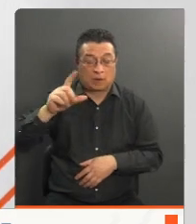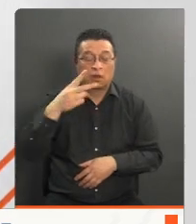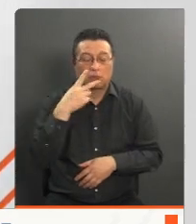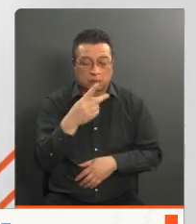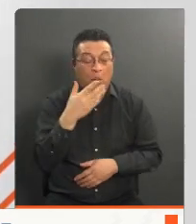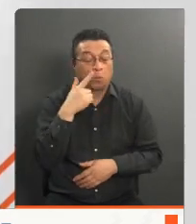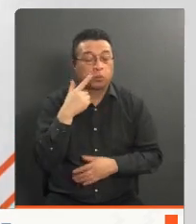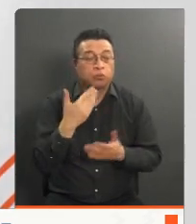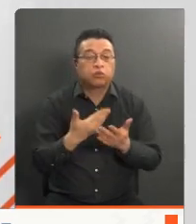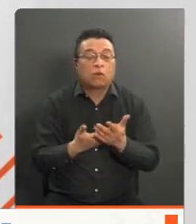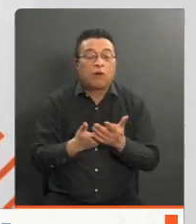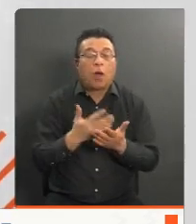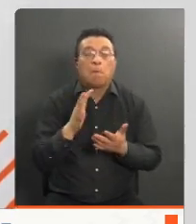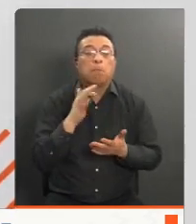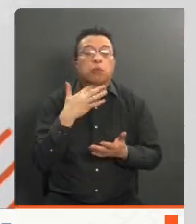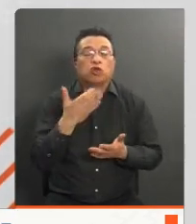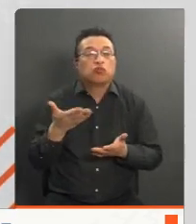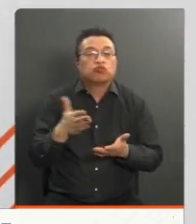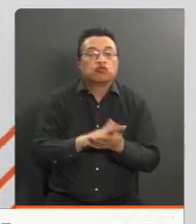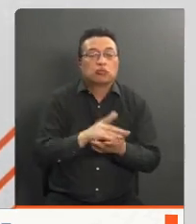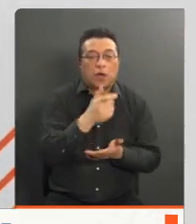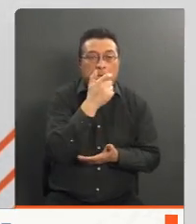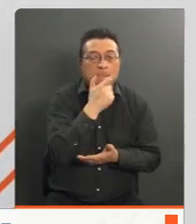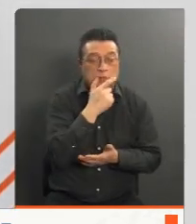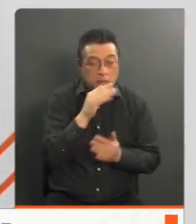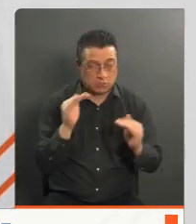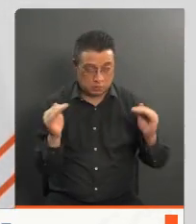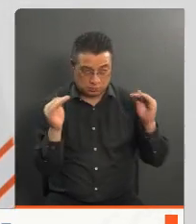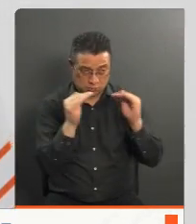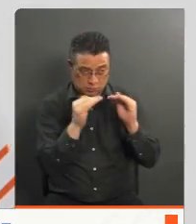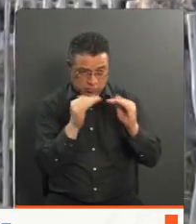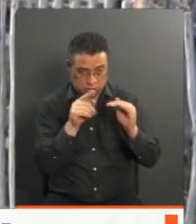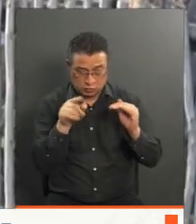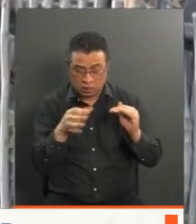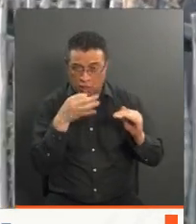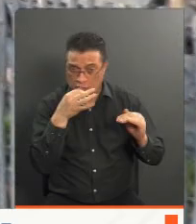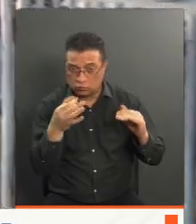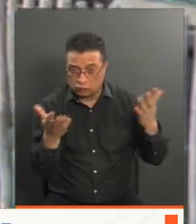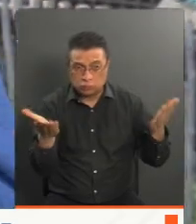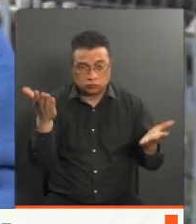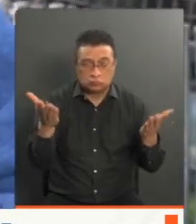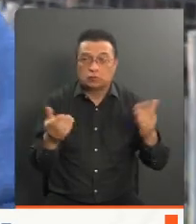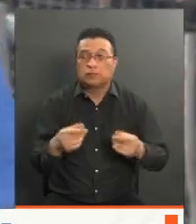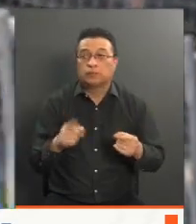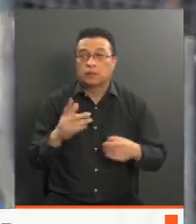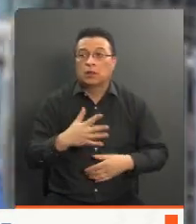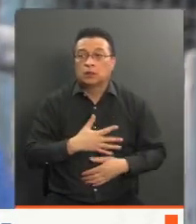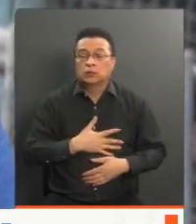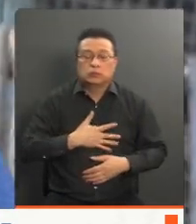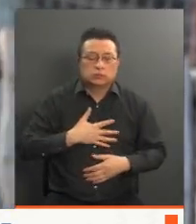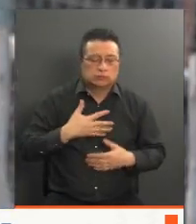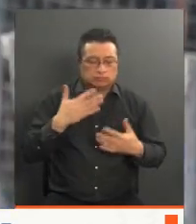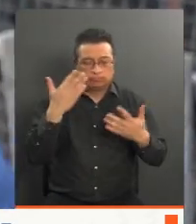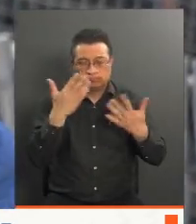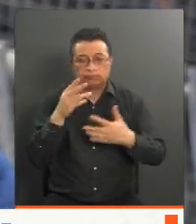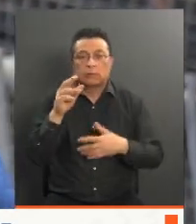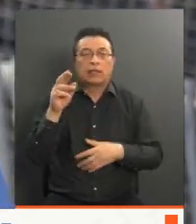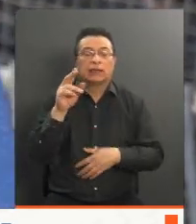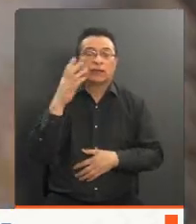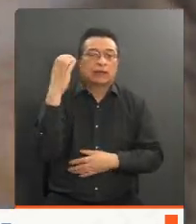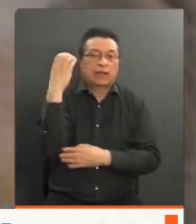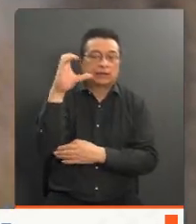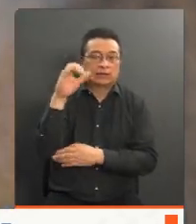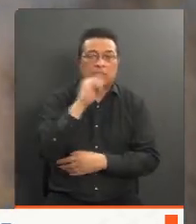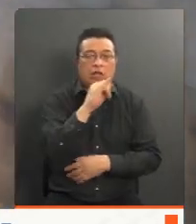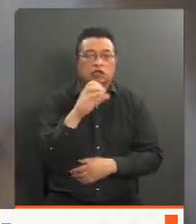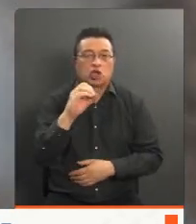cuáles fueron las causales de muerte del animal y son coincidentes con la que se señala en el centro sentimientos encontrados en serenas o mezcla de